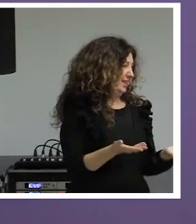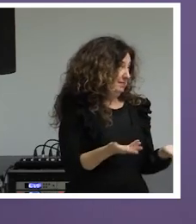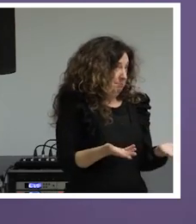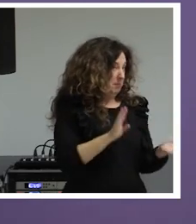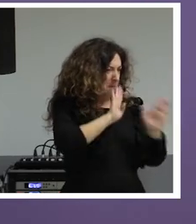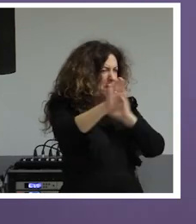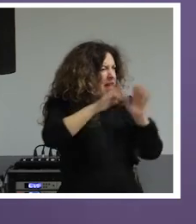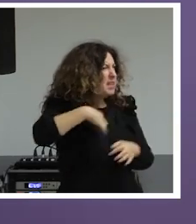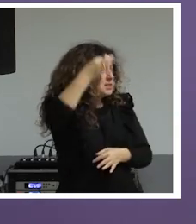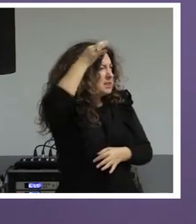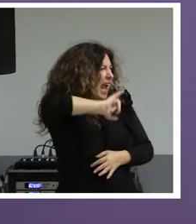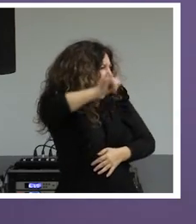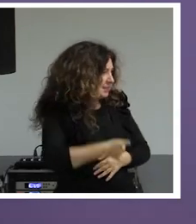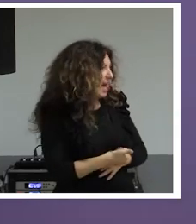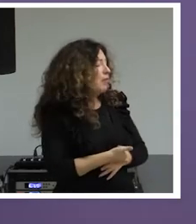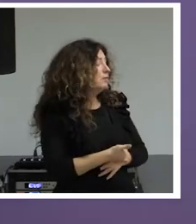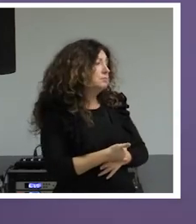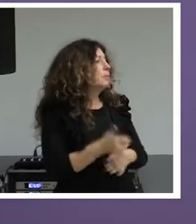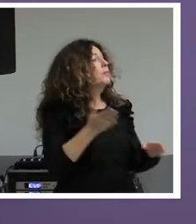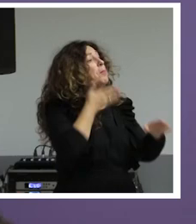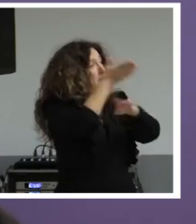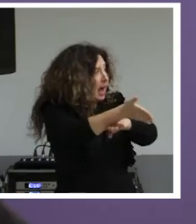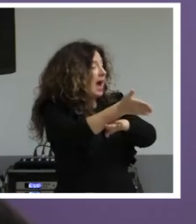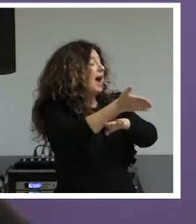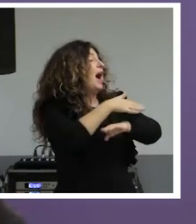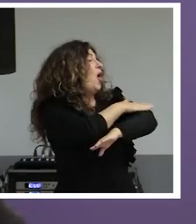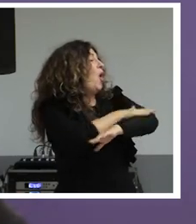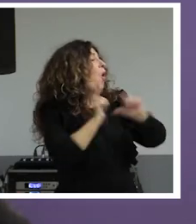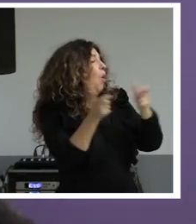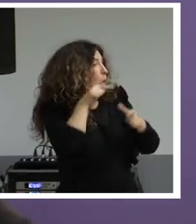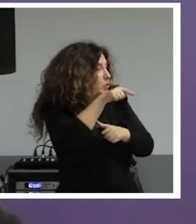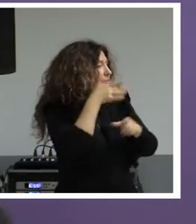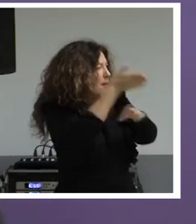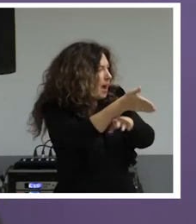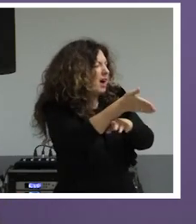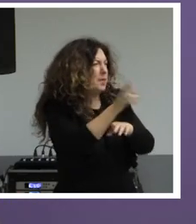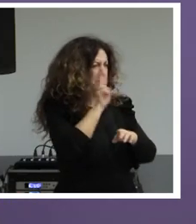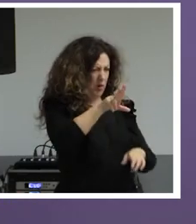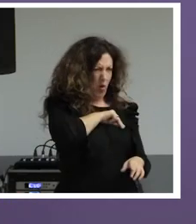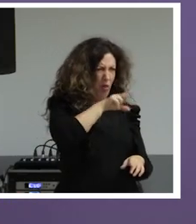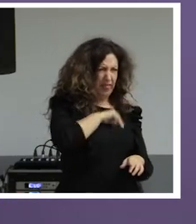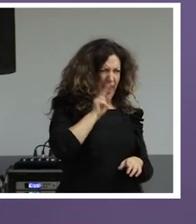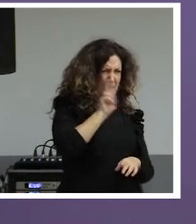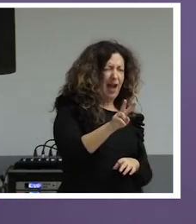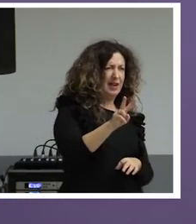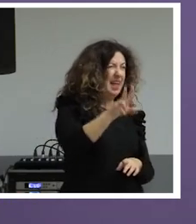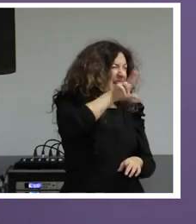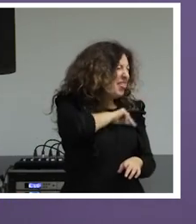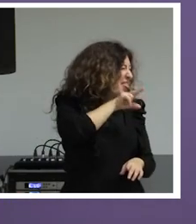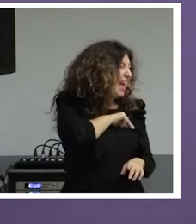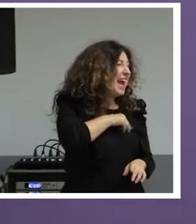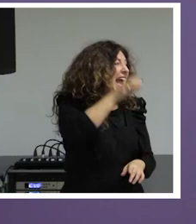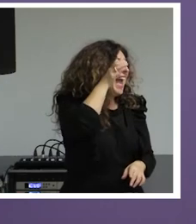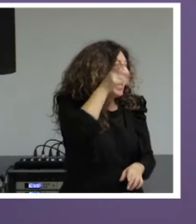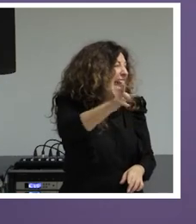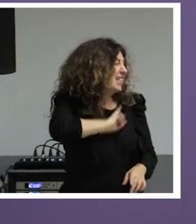no existe un centro de salud se tienen que llevar a los chavales a otro Distrito para que practican deporte y los